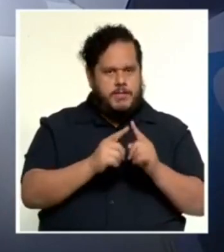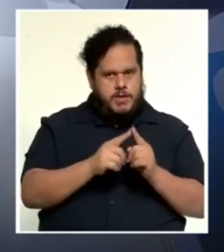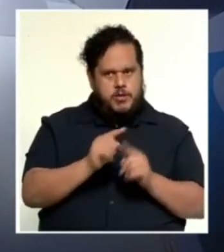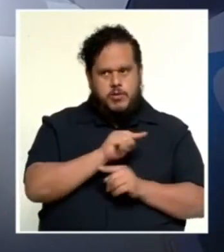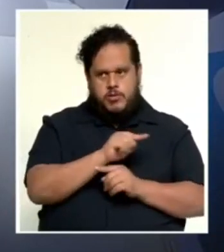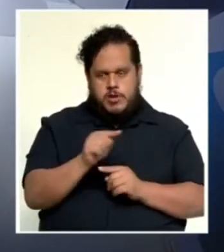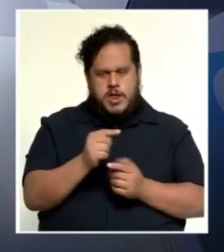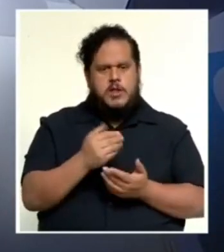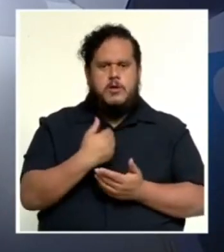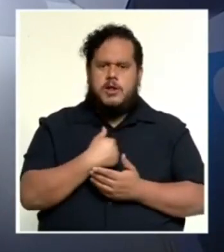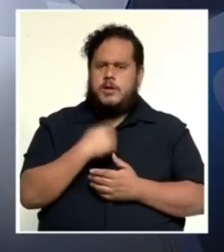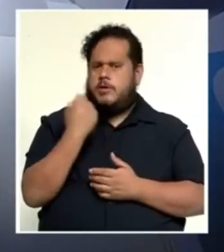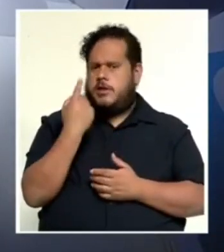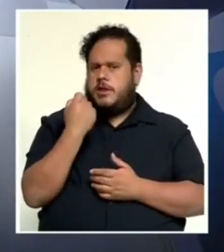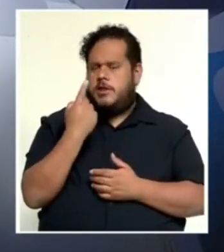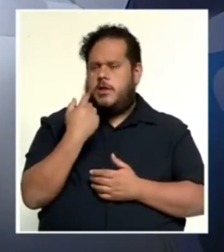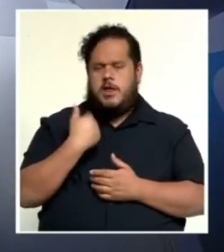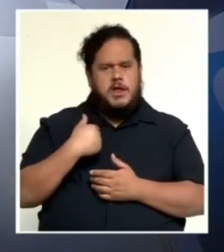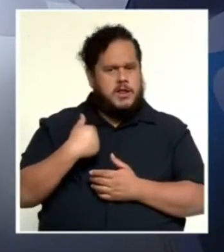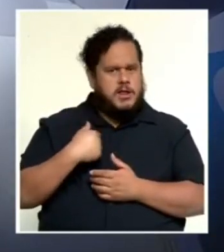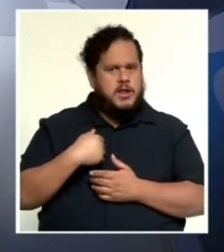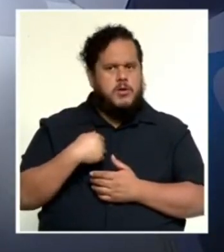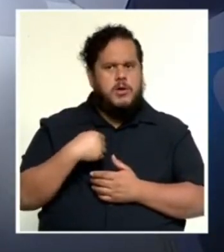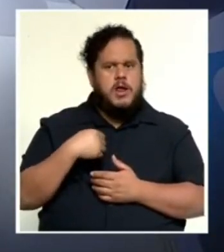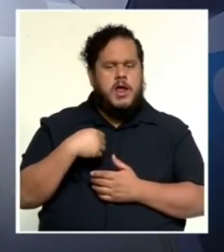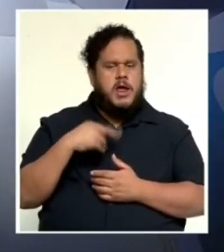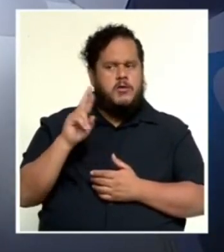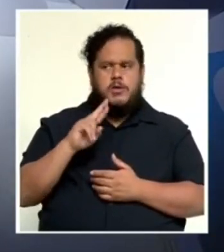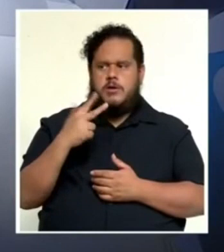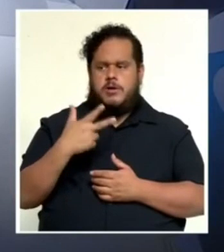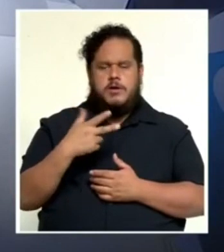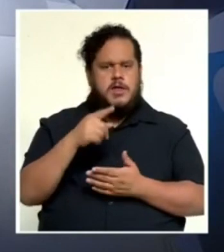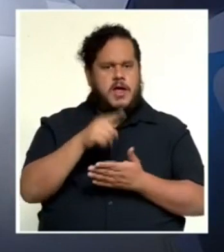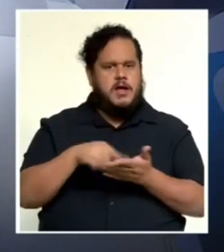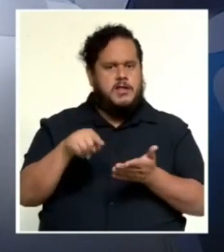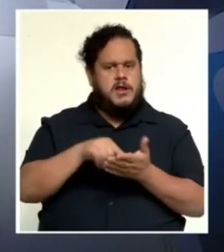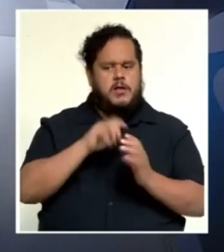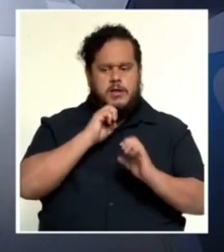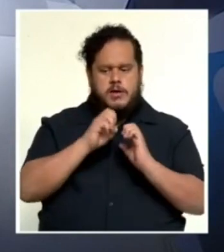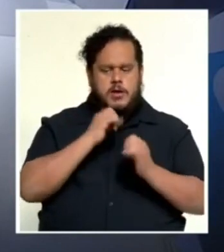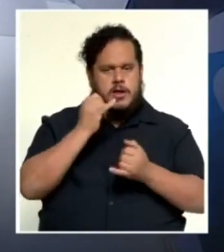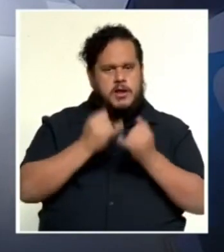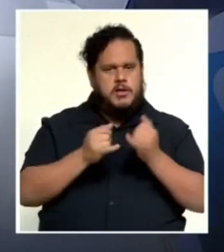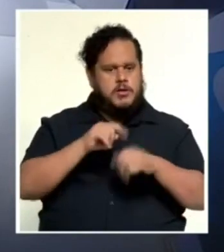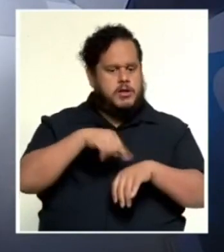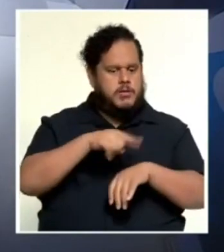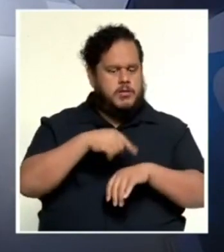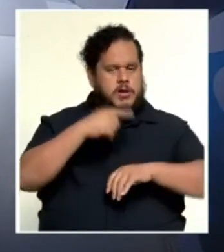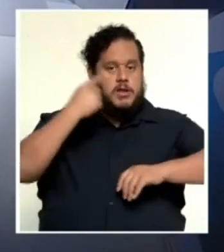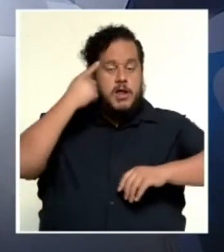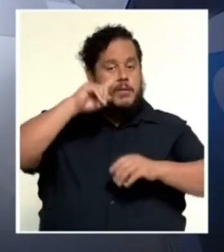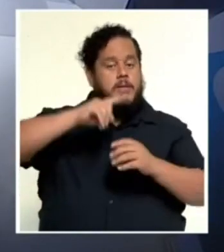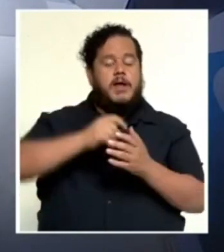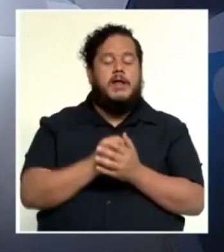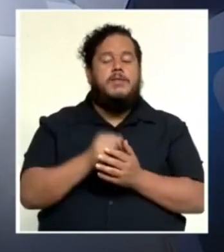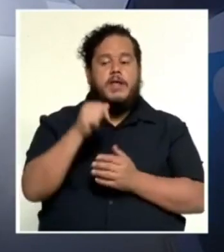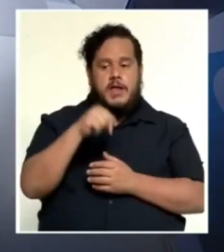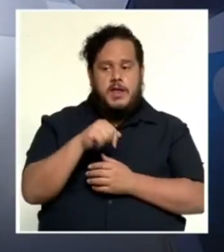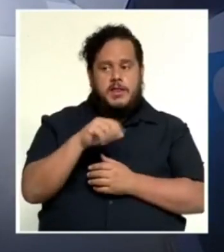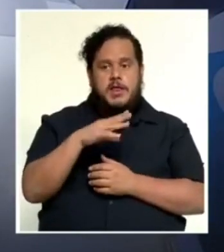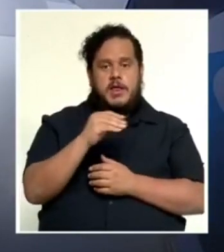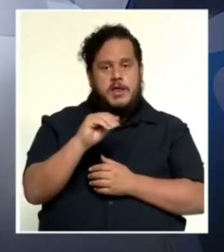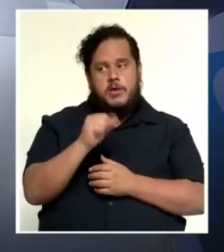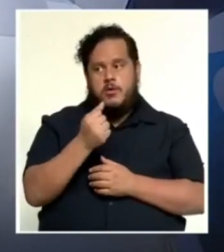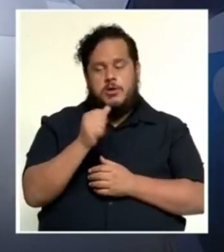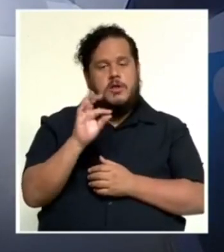amigos, lo que tenemos entendido es que el señor Chávez ha cancelado entrevistas en las últimas horas para este y otros